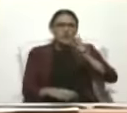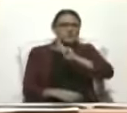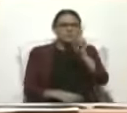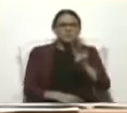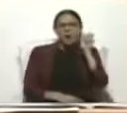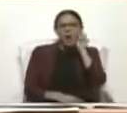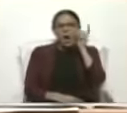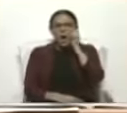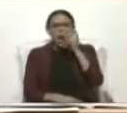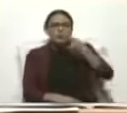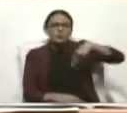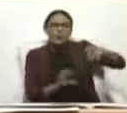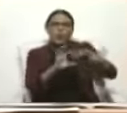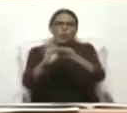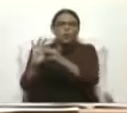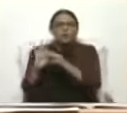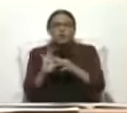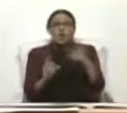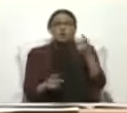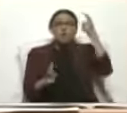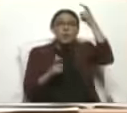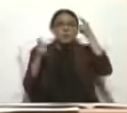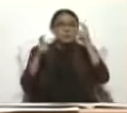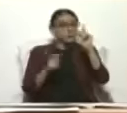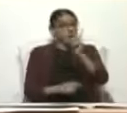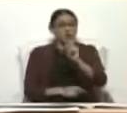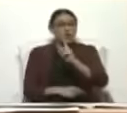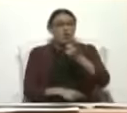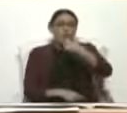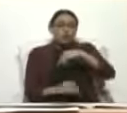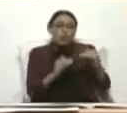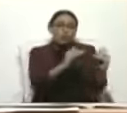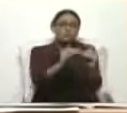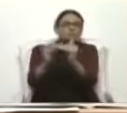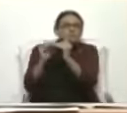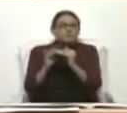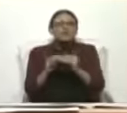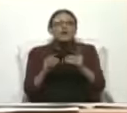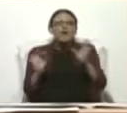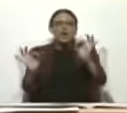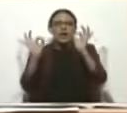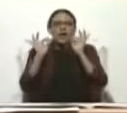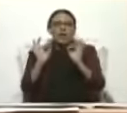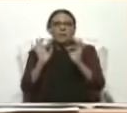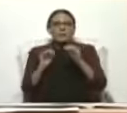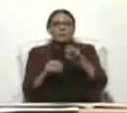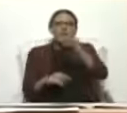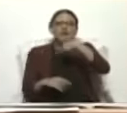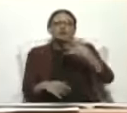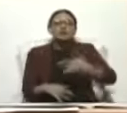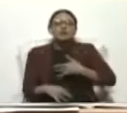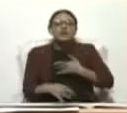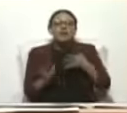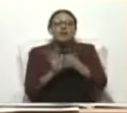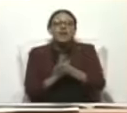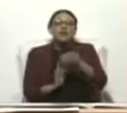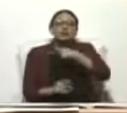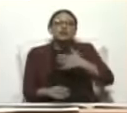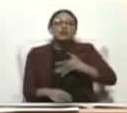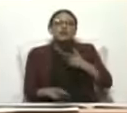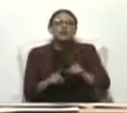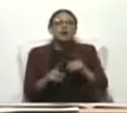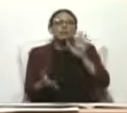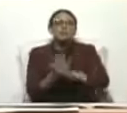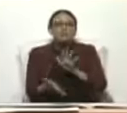chavista. Comenzó a darle un valor especial a sentirse en paz, a sentir la